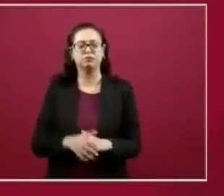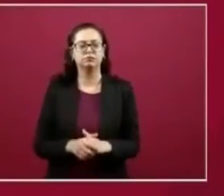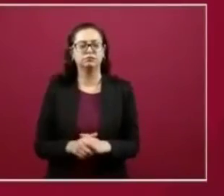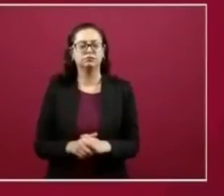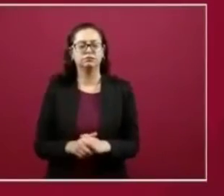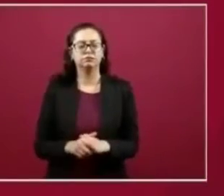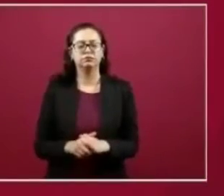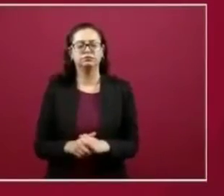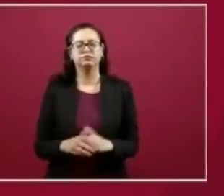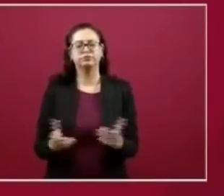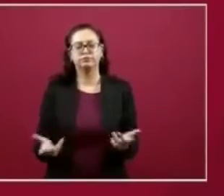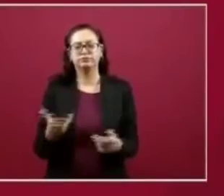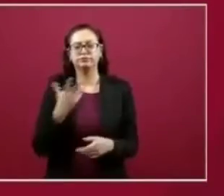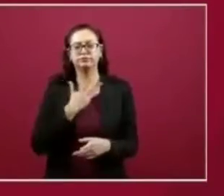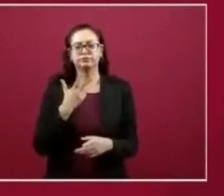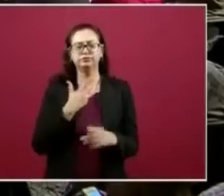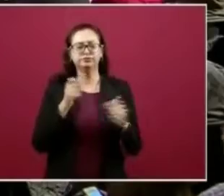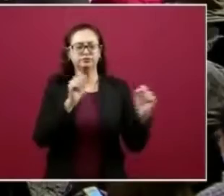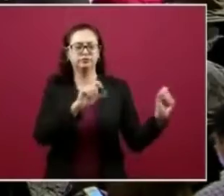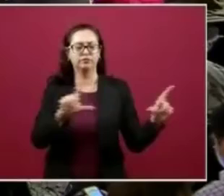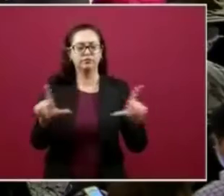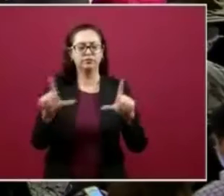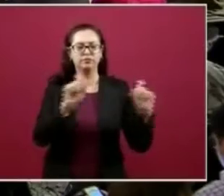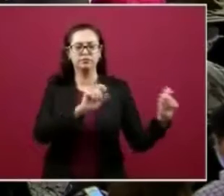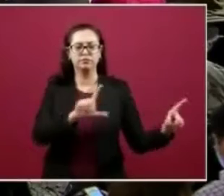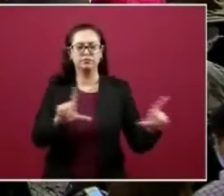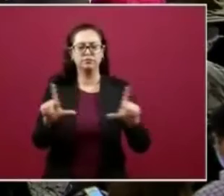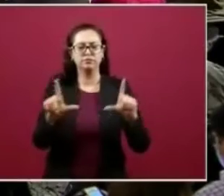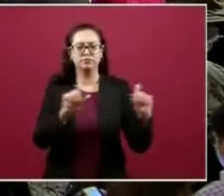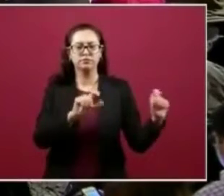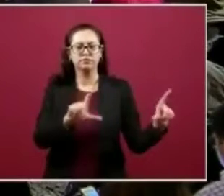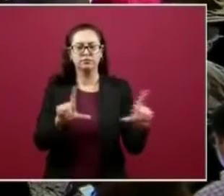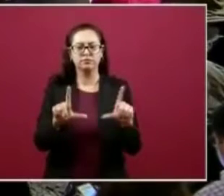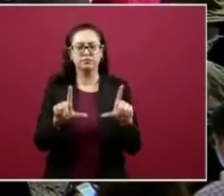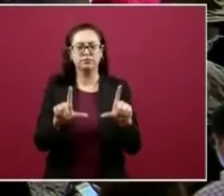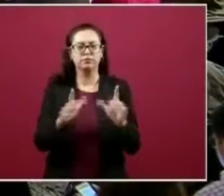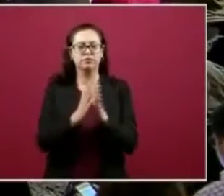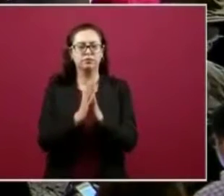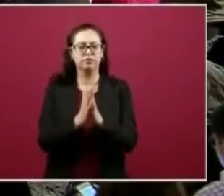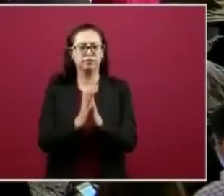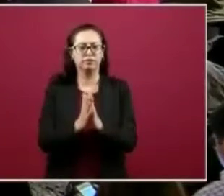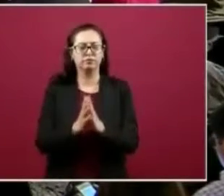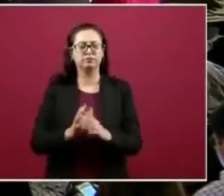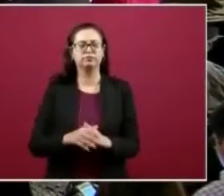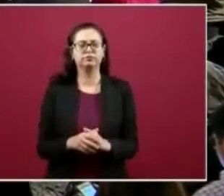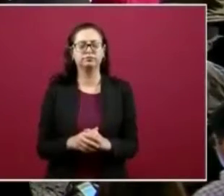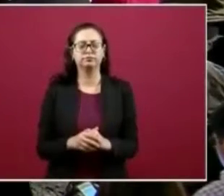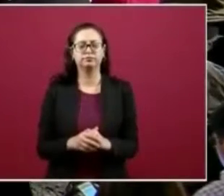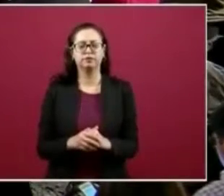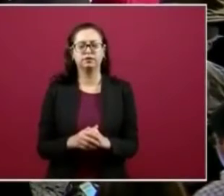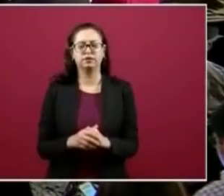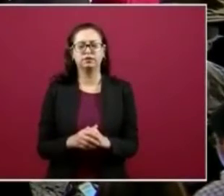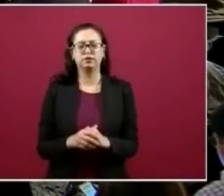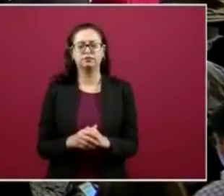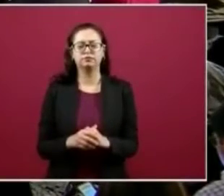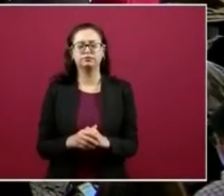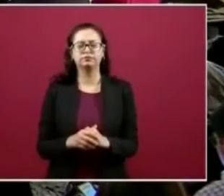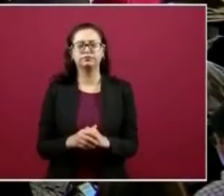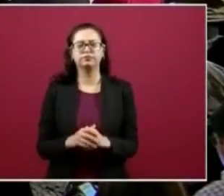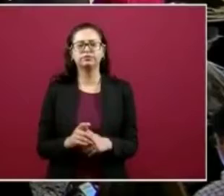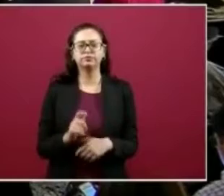Tenemos algunas láminas que me gustaría que empezaran a pasar, por favor. Esto significa